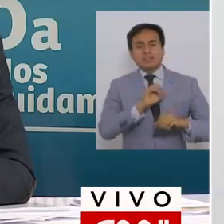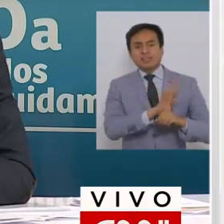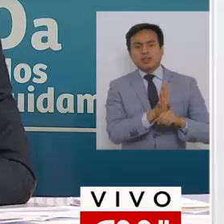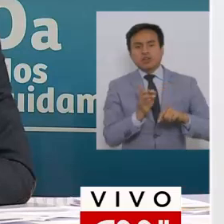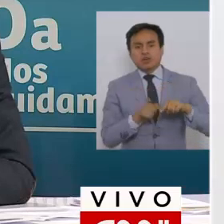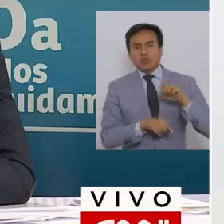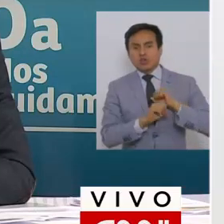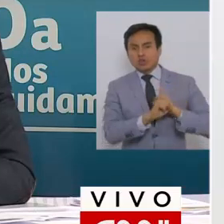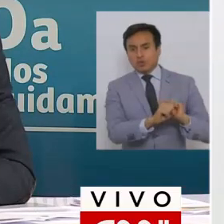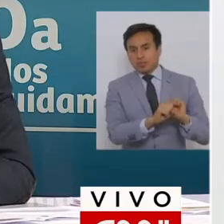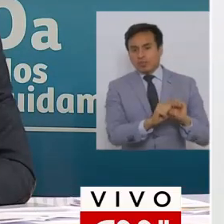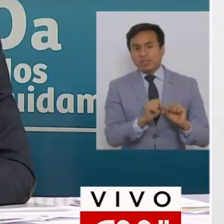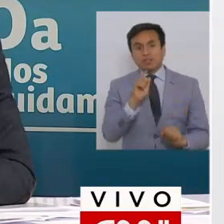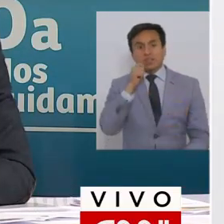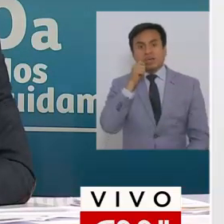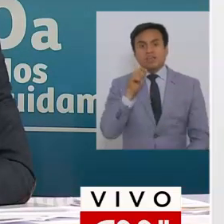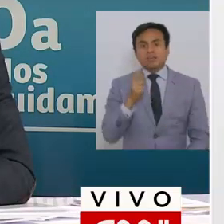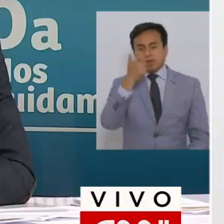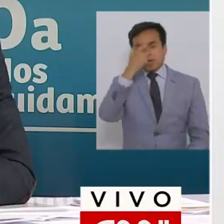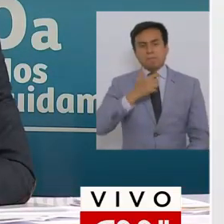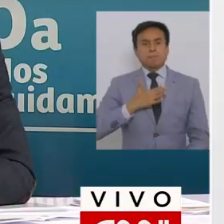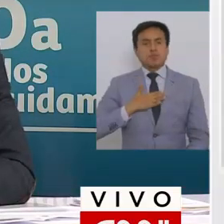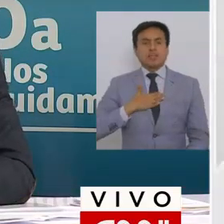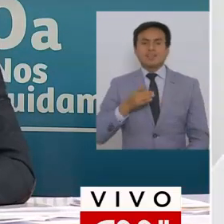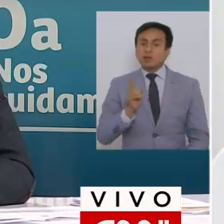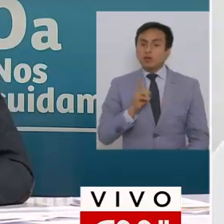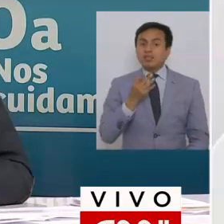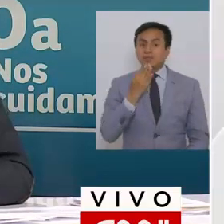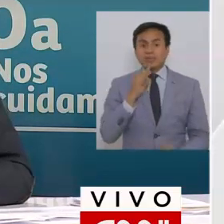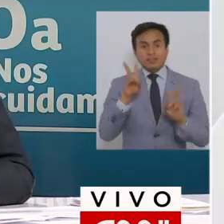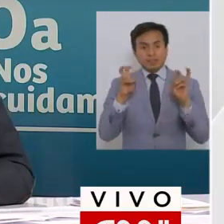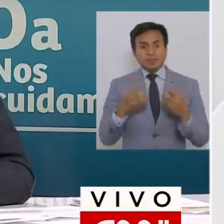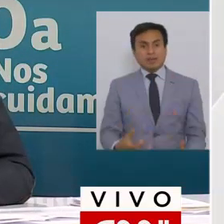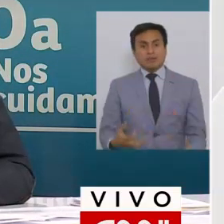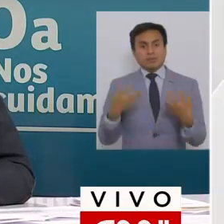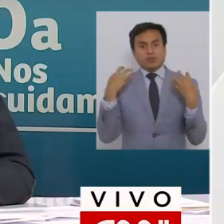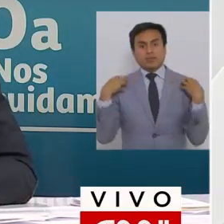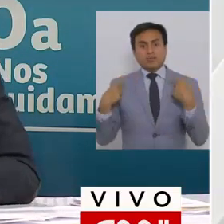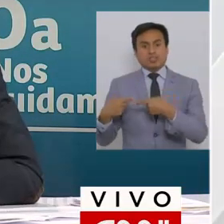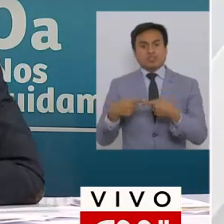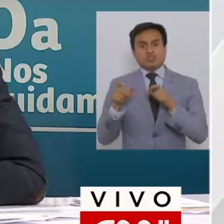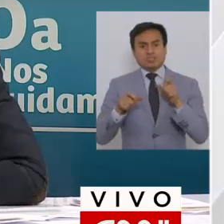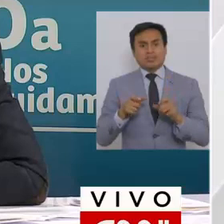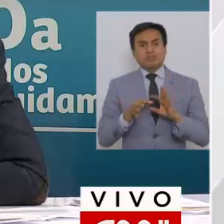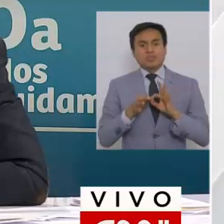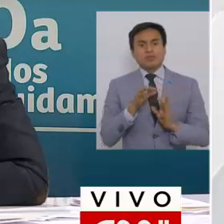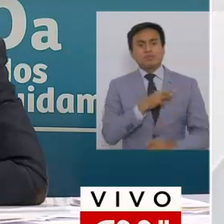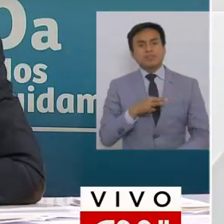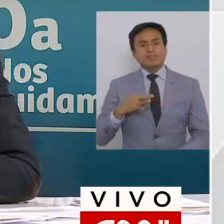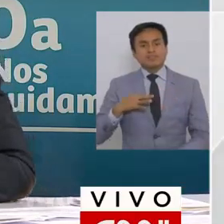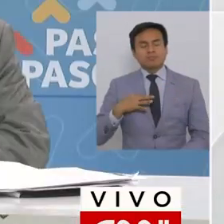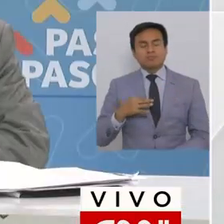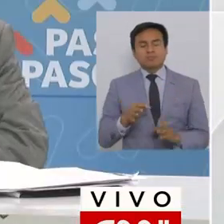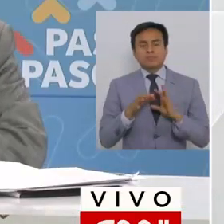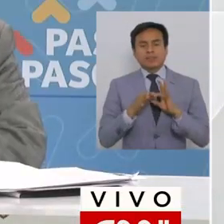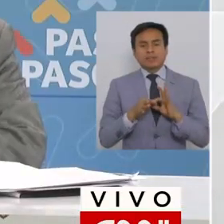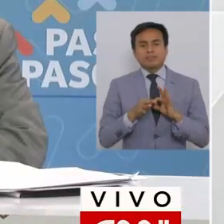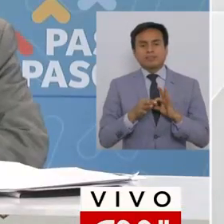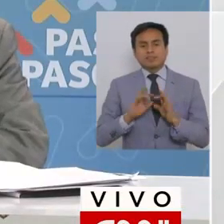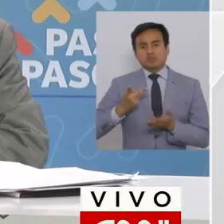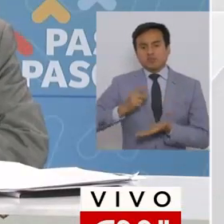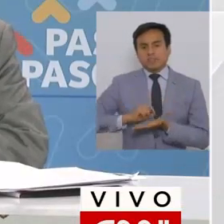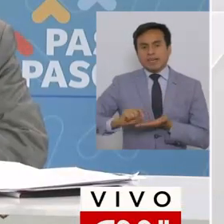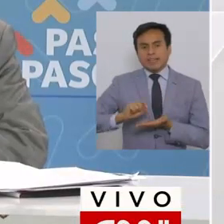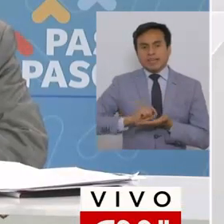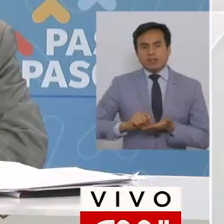SARS-CoV-2 no es un asunto personal, sino que también es un tema de responsabilidad social. Muchas gracias, ministro. Muchas gracias,